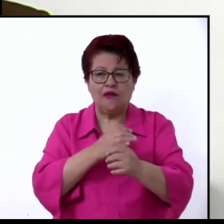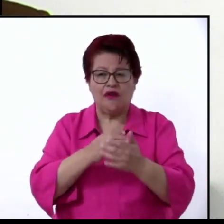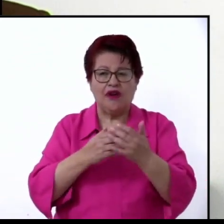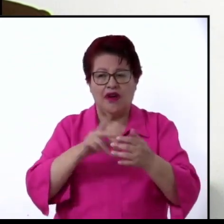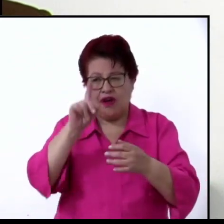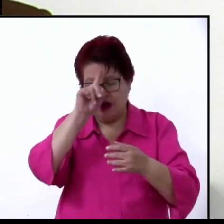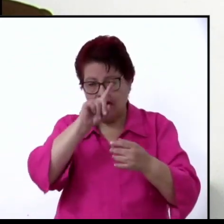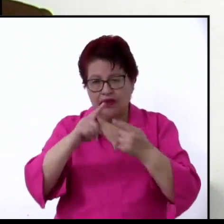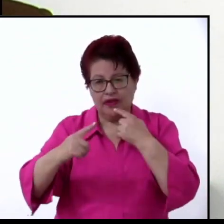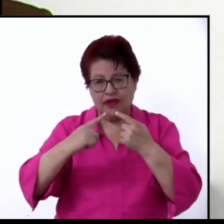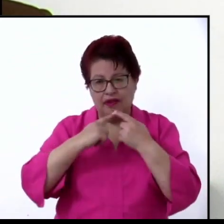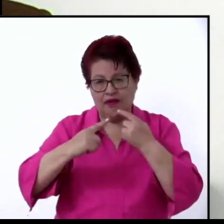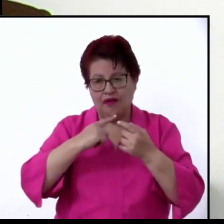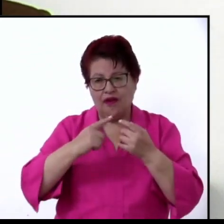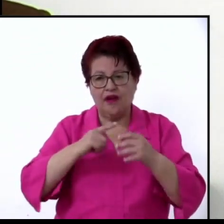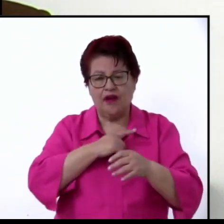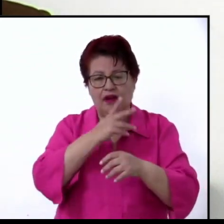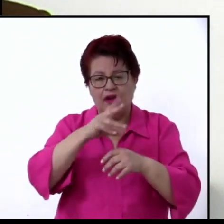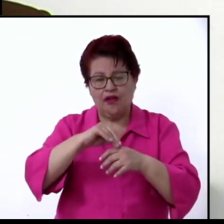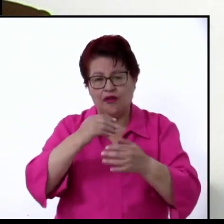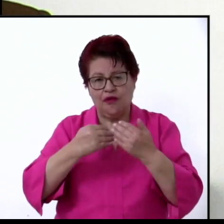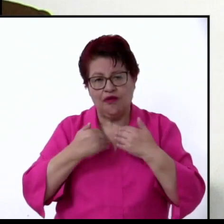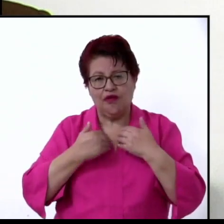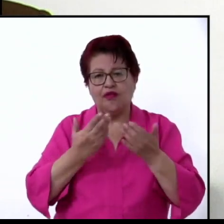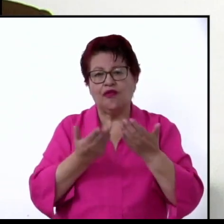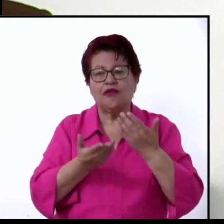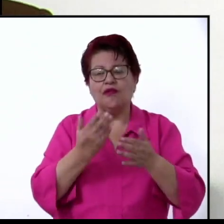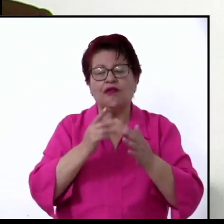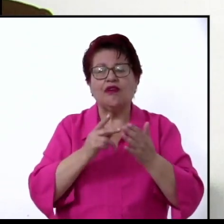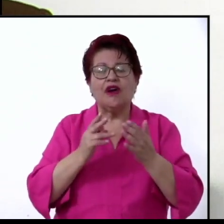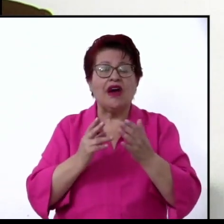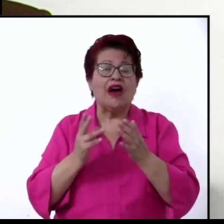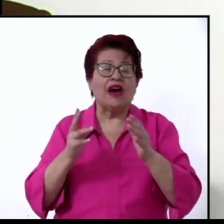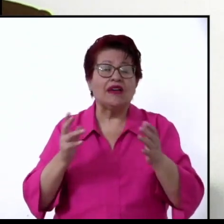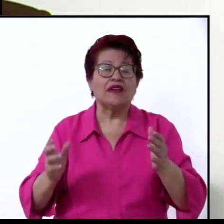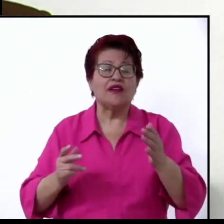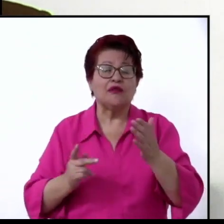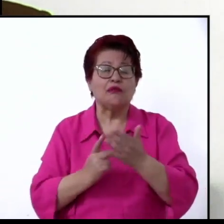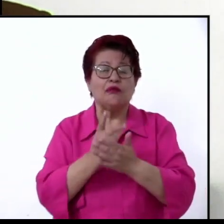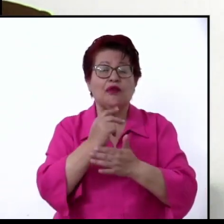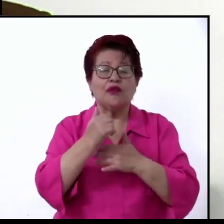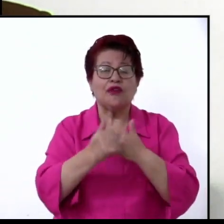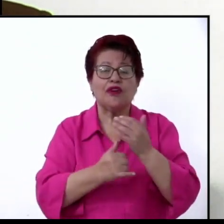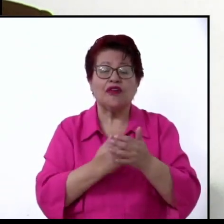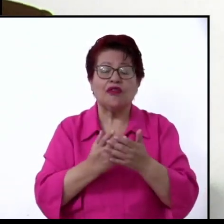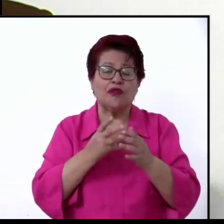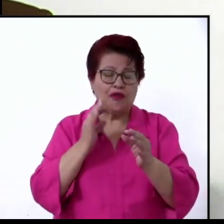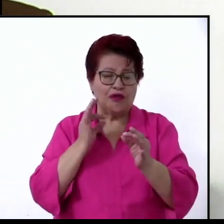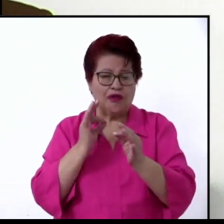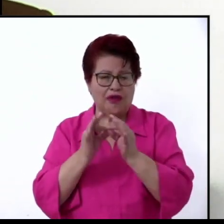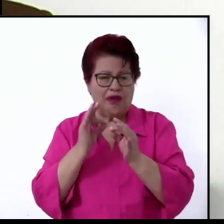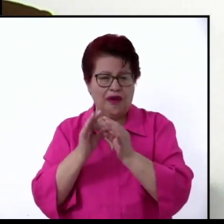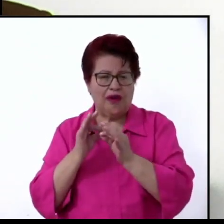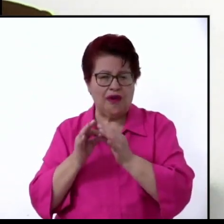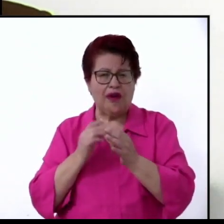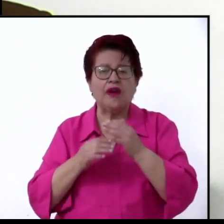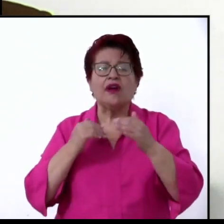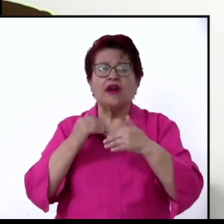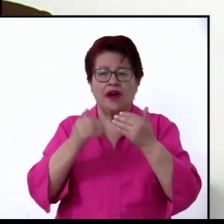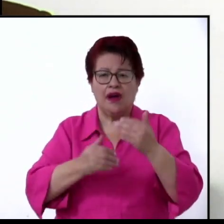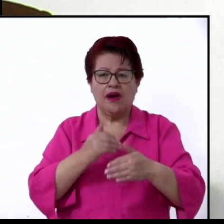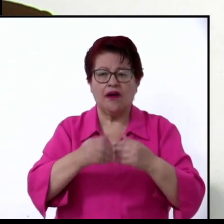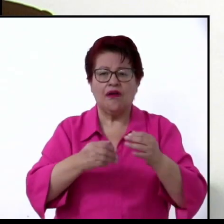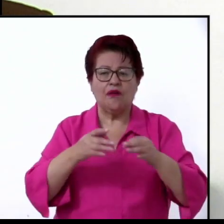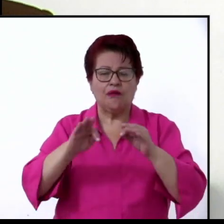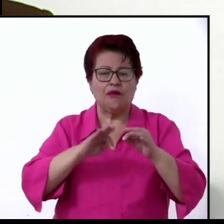asesoría, que nos permiten incluso desarrollar proyectos piloto o proyectos específicos. Pusimos en marcha un proyecto